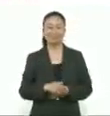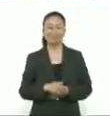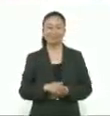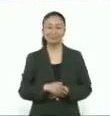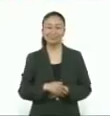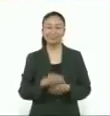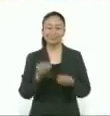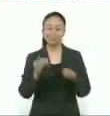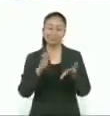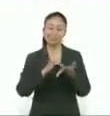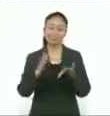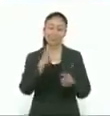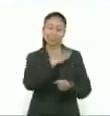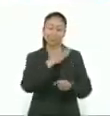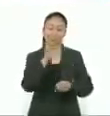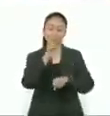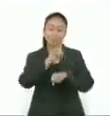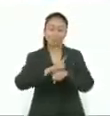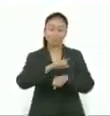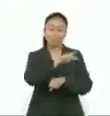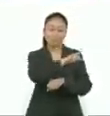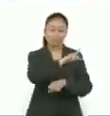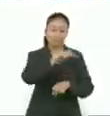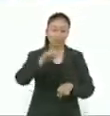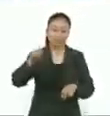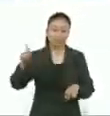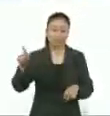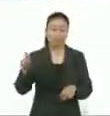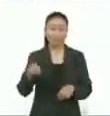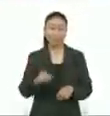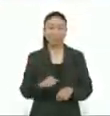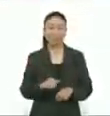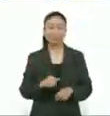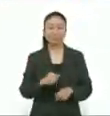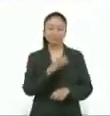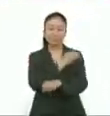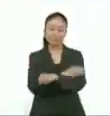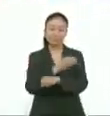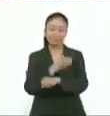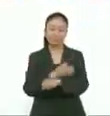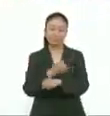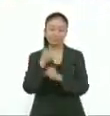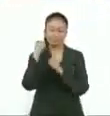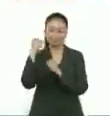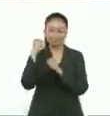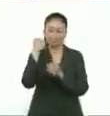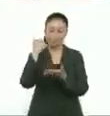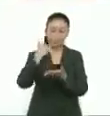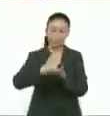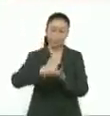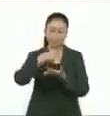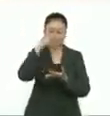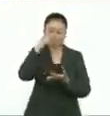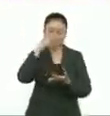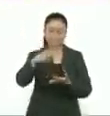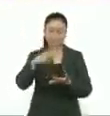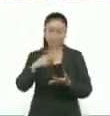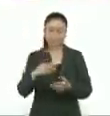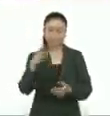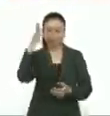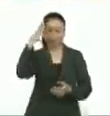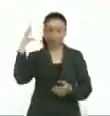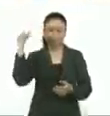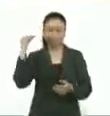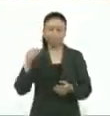Muchas gracias. Muy buenos días a todas, compañeras de lucha de la Ciudad de México, de